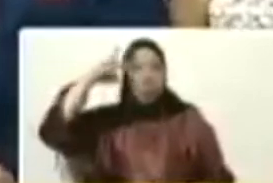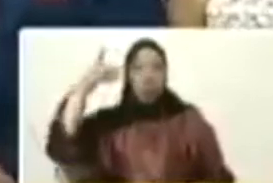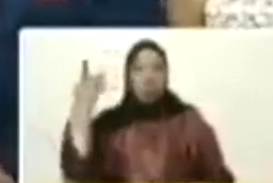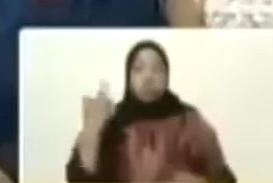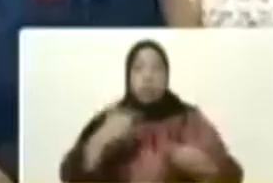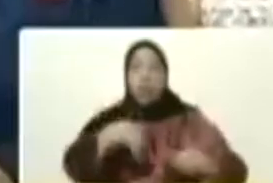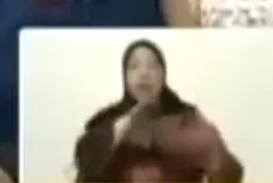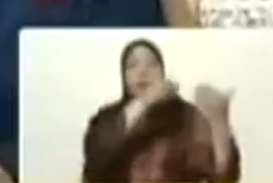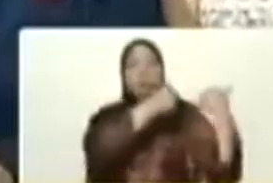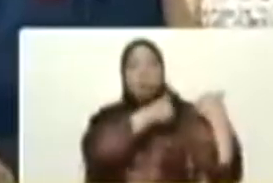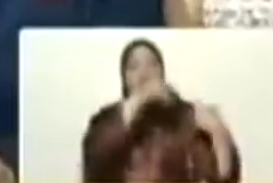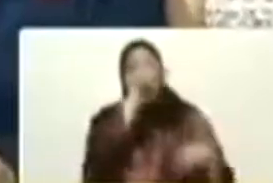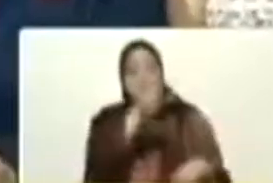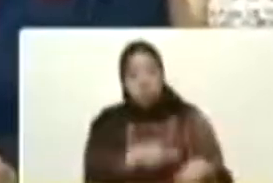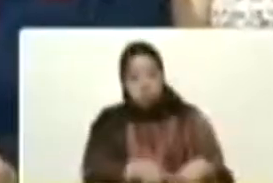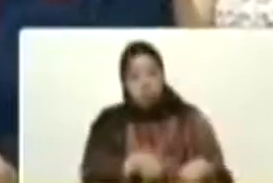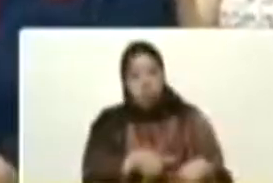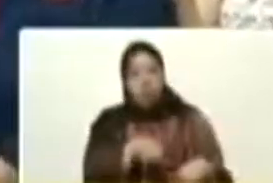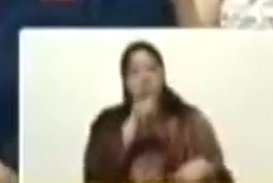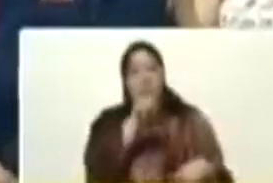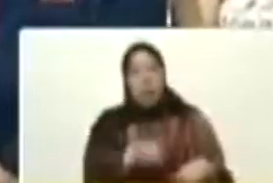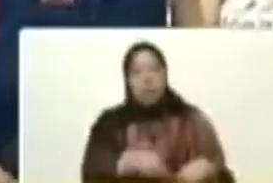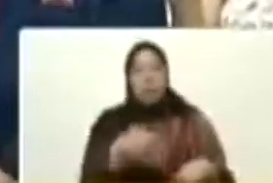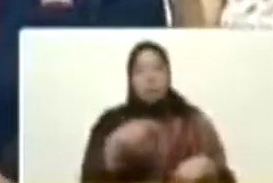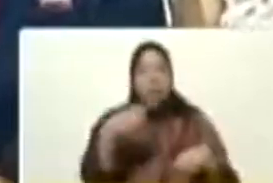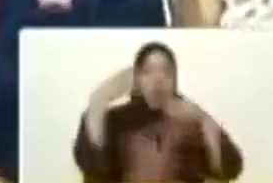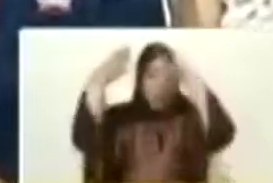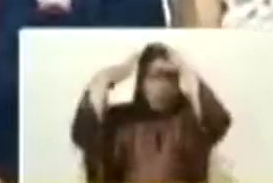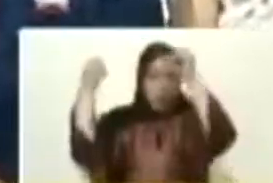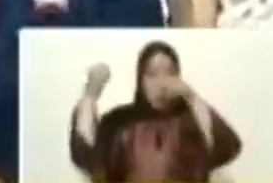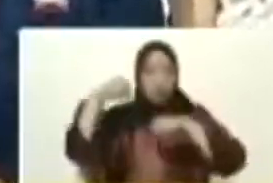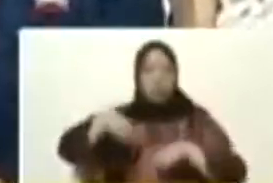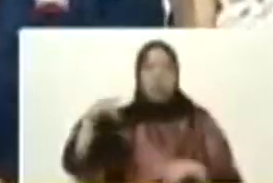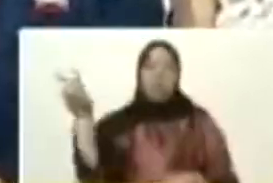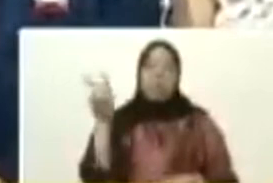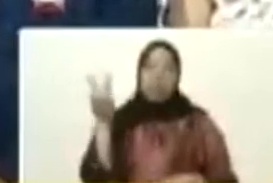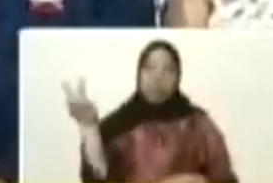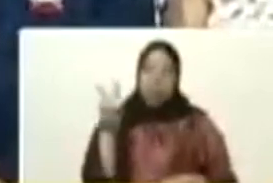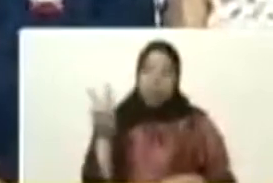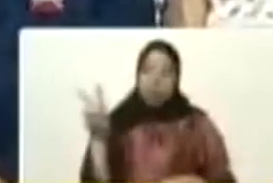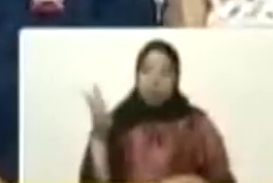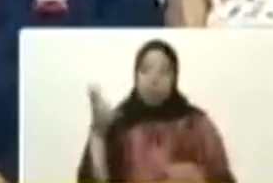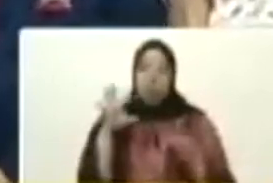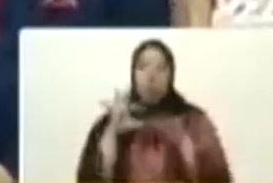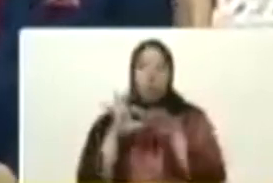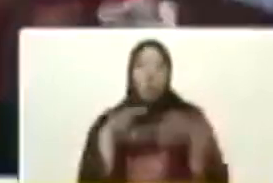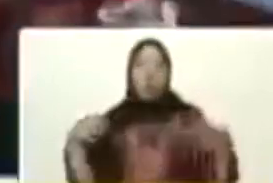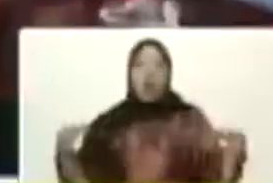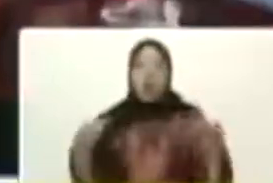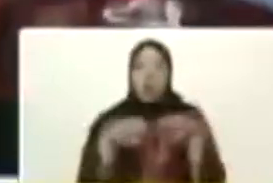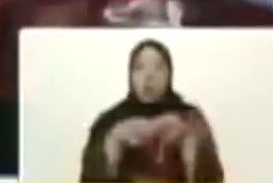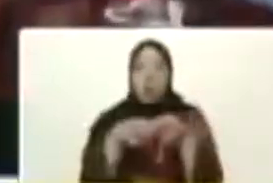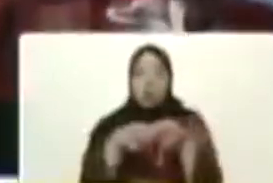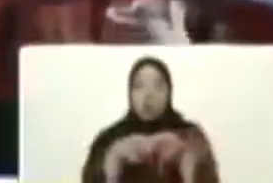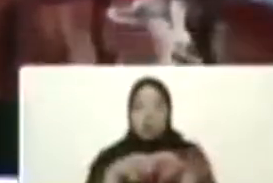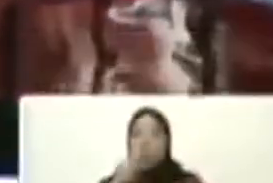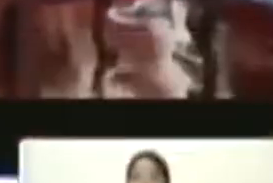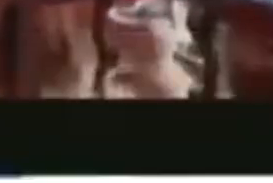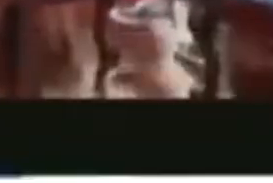Leiva, y el canciller de la República Bolivariana, Carlos Faría. Fue una reunión